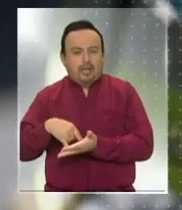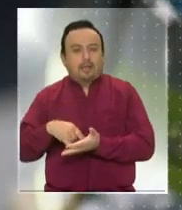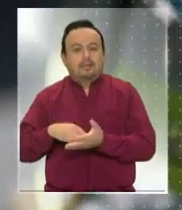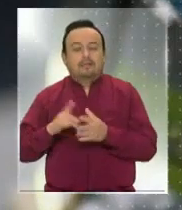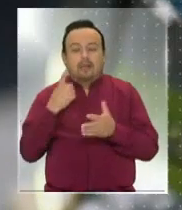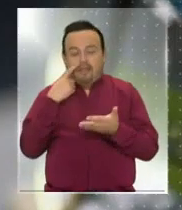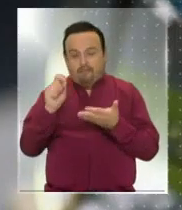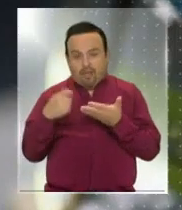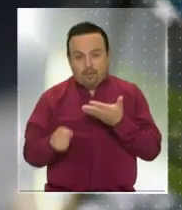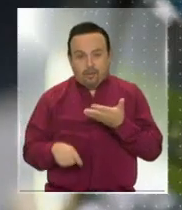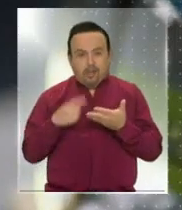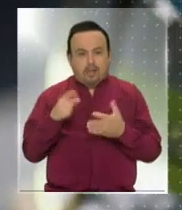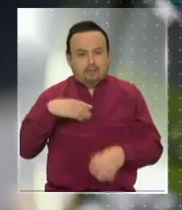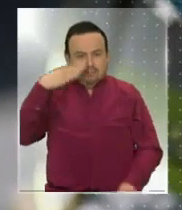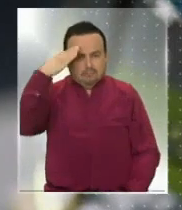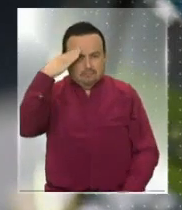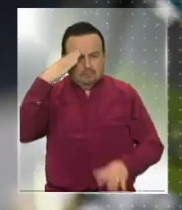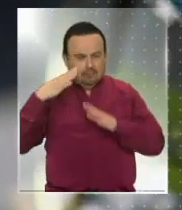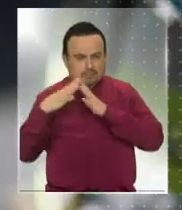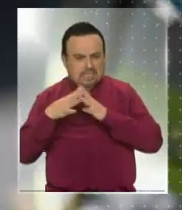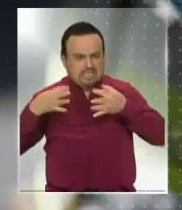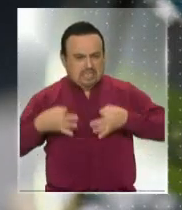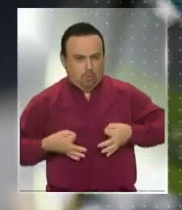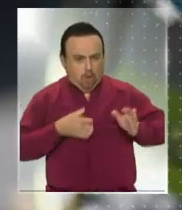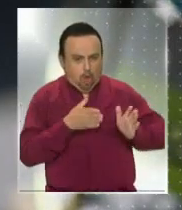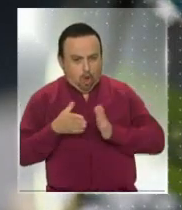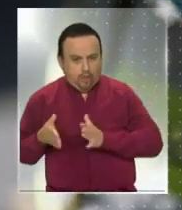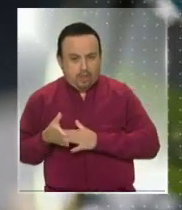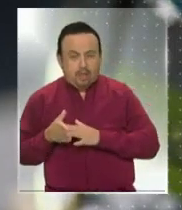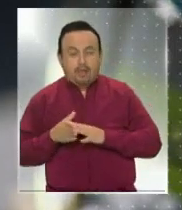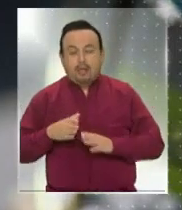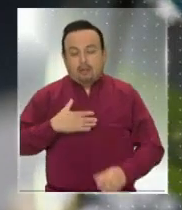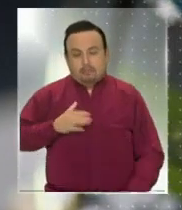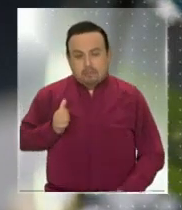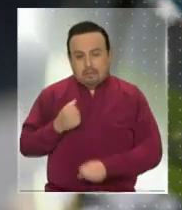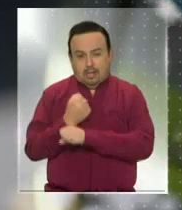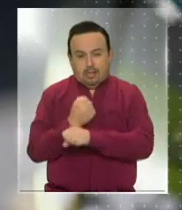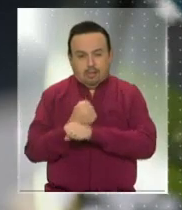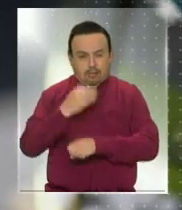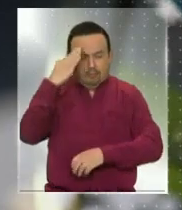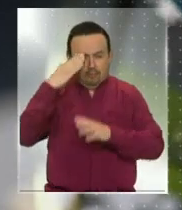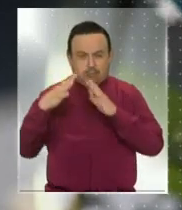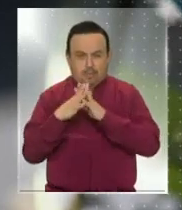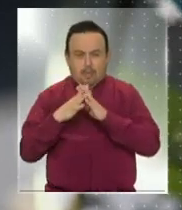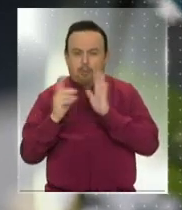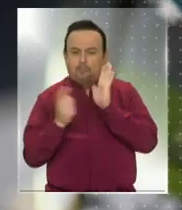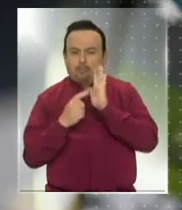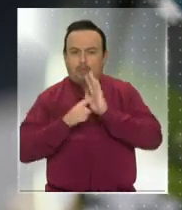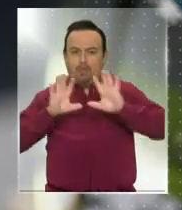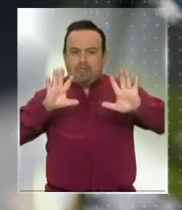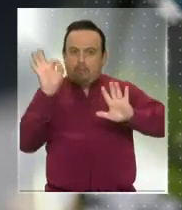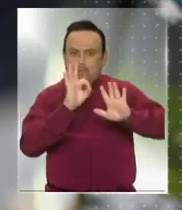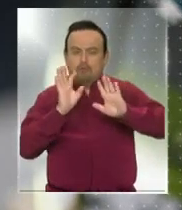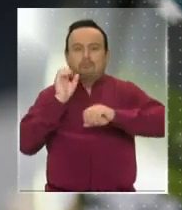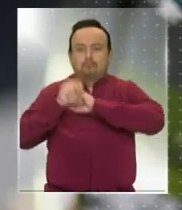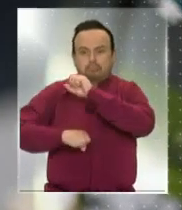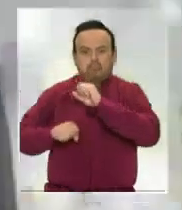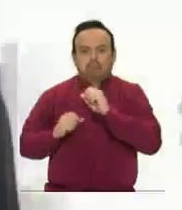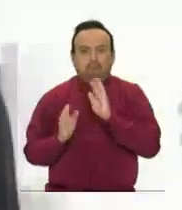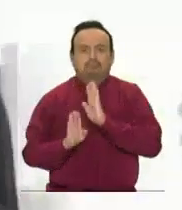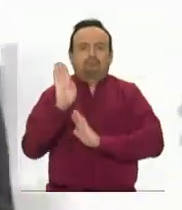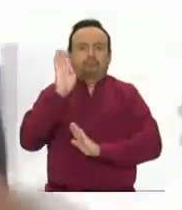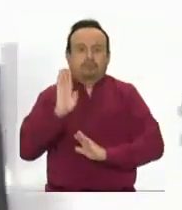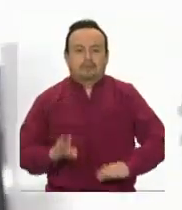en la evaluación de las Fuerzas Armadas de Seguridad y Orden. PDI, Carabineros y el Ejército suben más de 10 puntos de aprobación cada